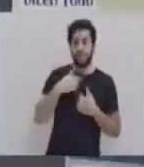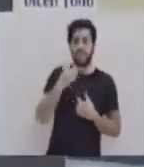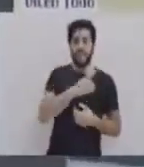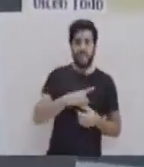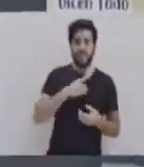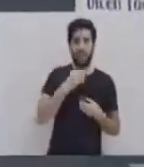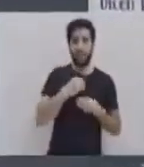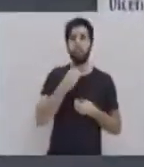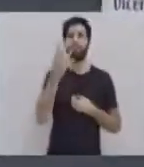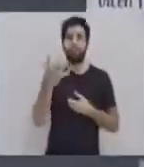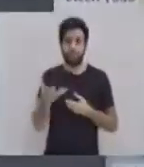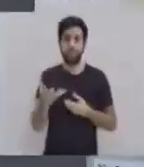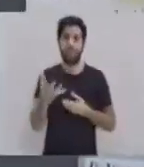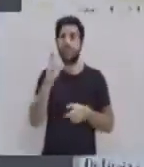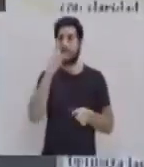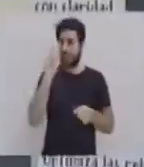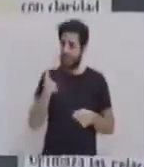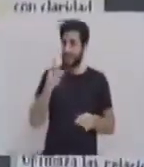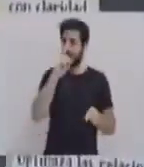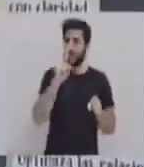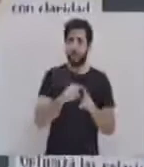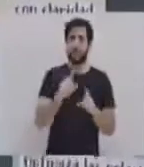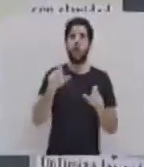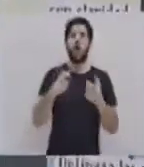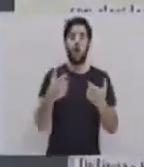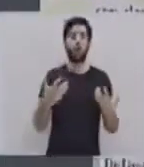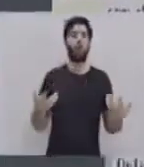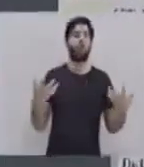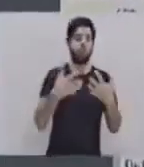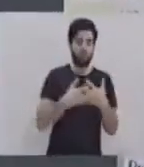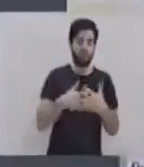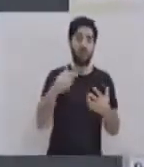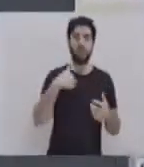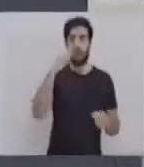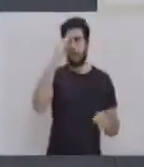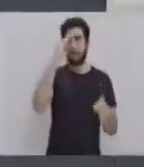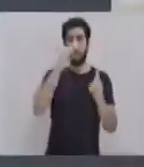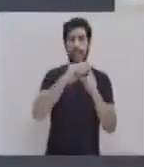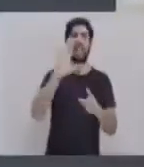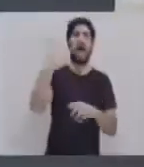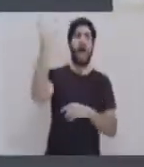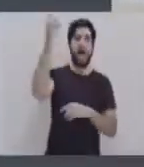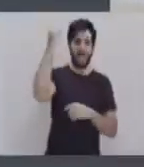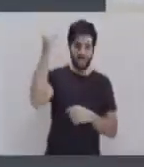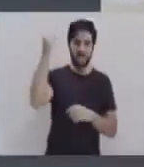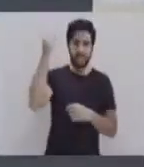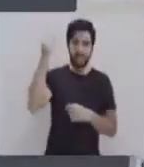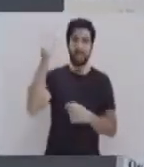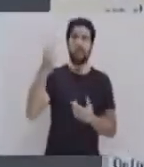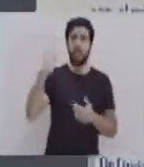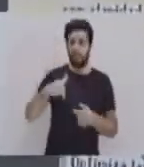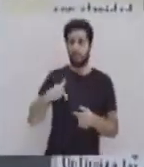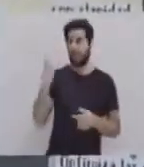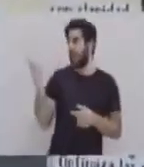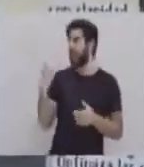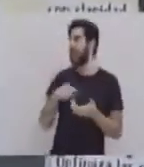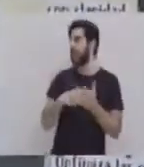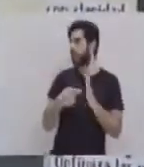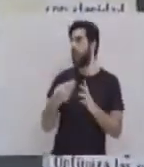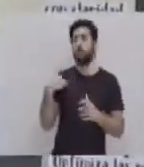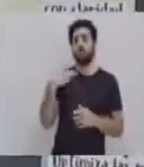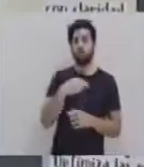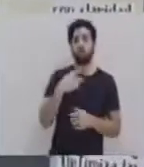deseos, siempre y cuando se despierte la simpatía y el deseo de alcanzar nuestras metas. La asertividad significa